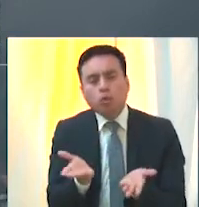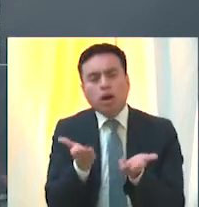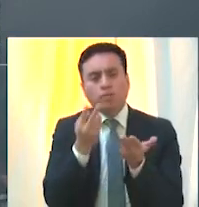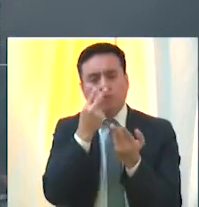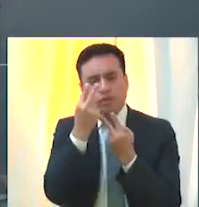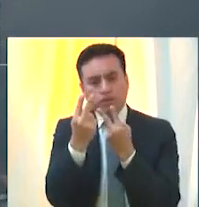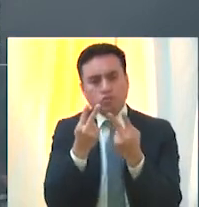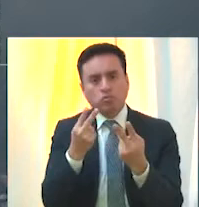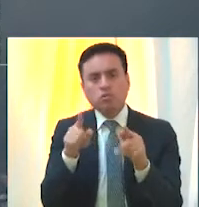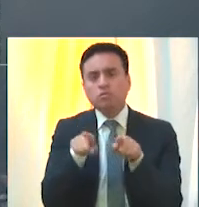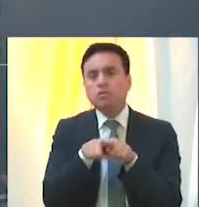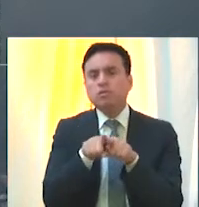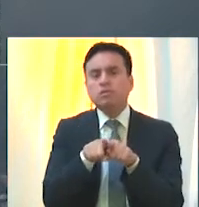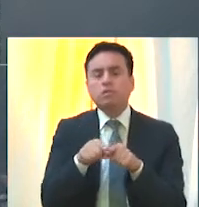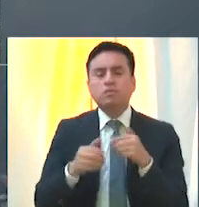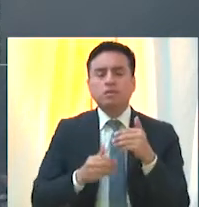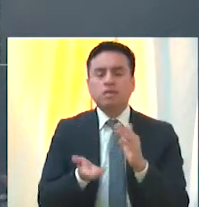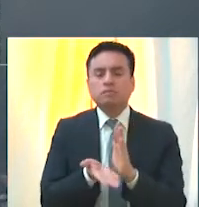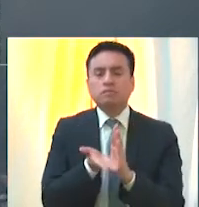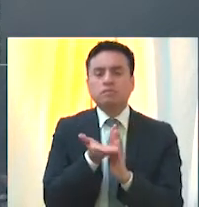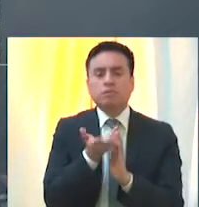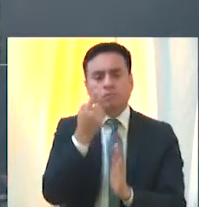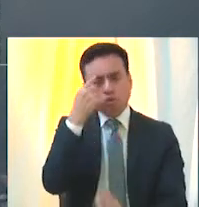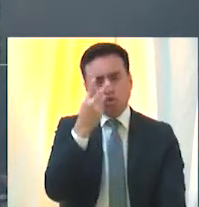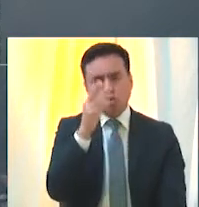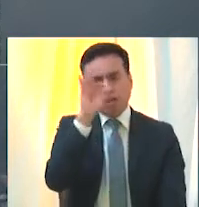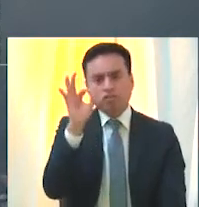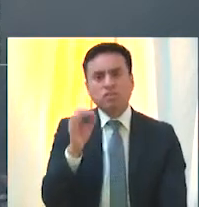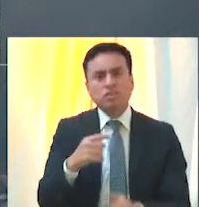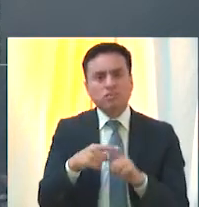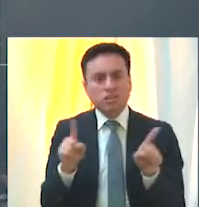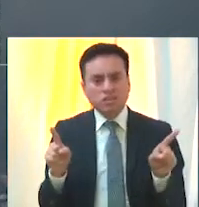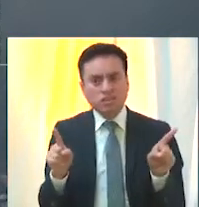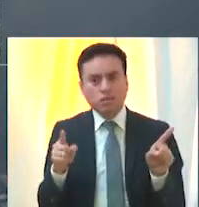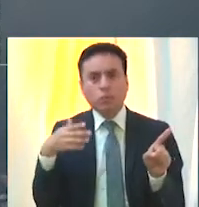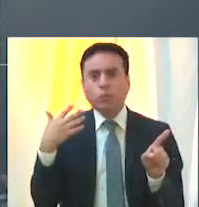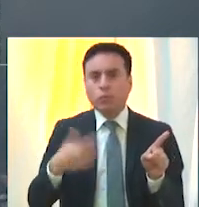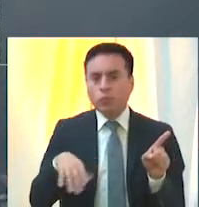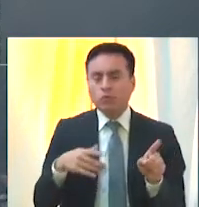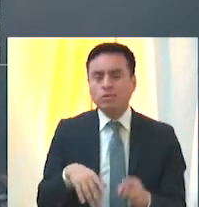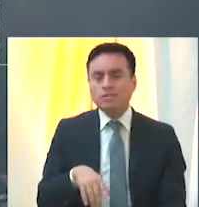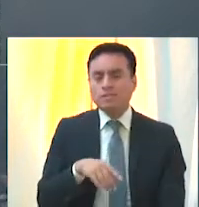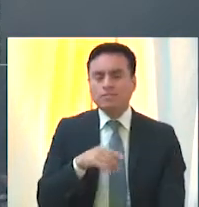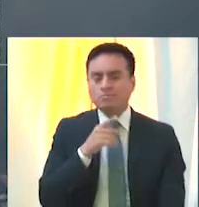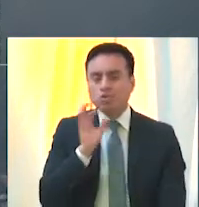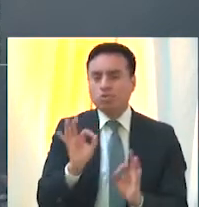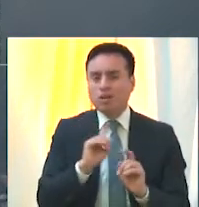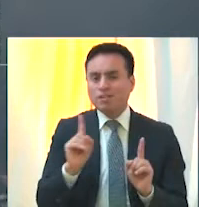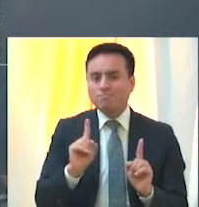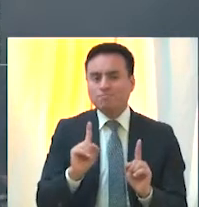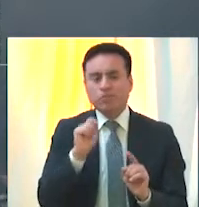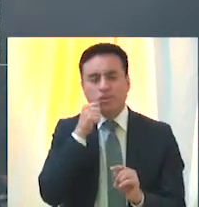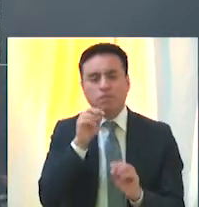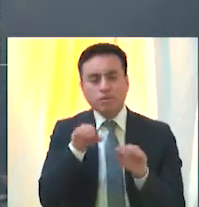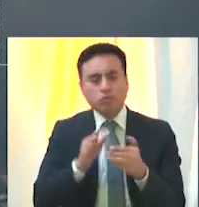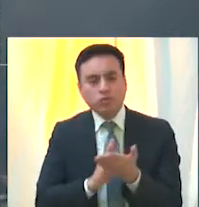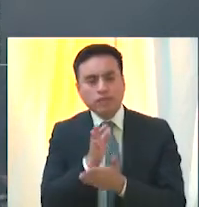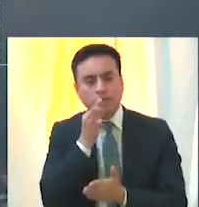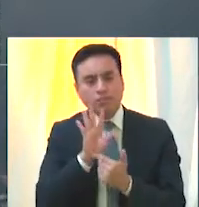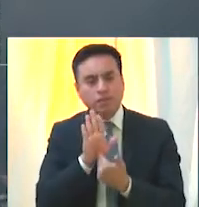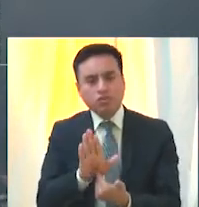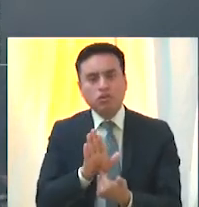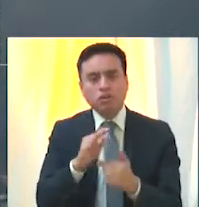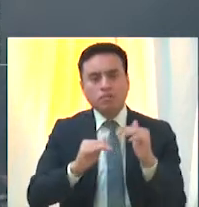viendo cómo se ha ido incrementando. Pero hay 2 grados de diferencia que lo hacen completamente anómalo, y a eso es lo que yo me refería al comenzar la presentación